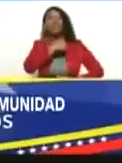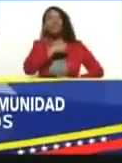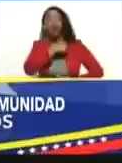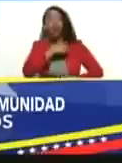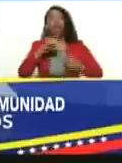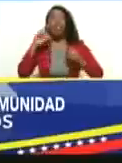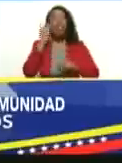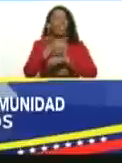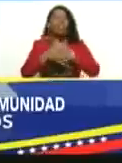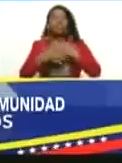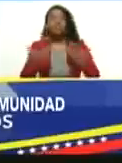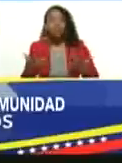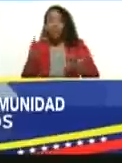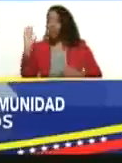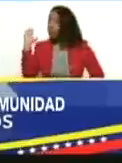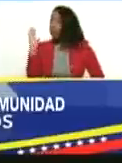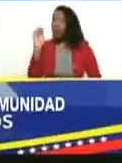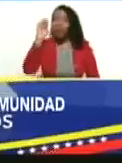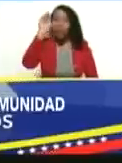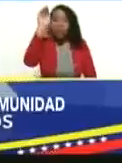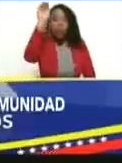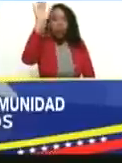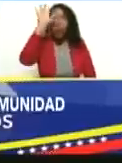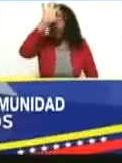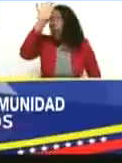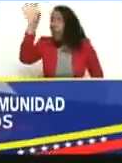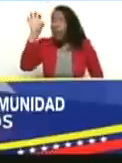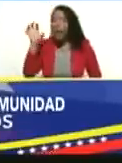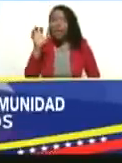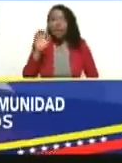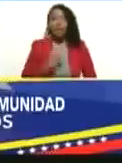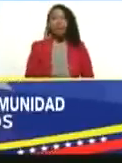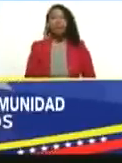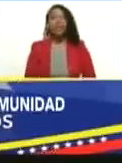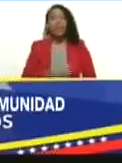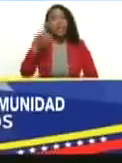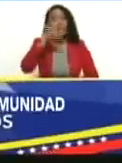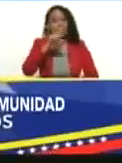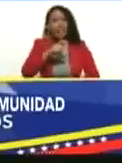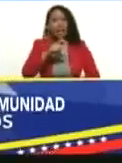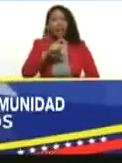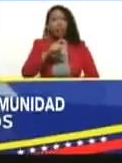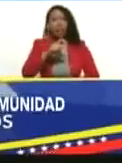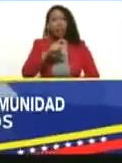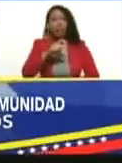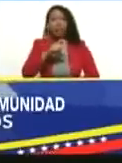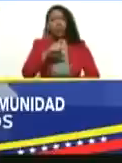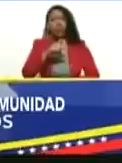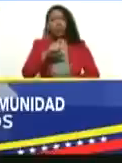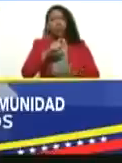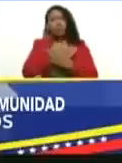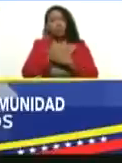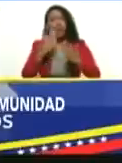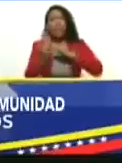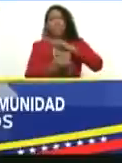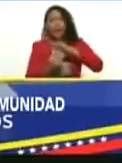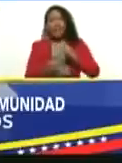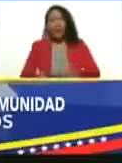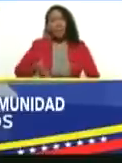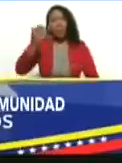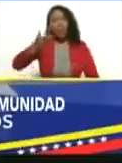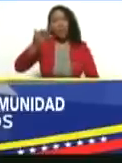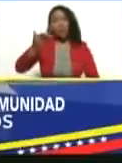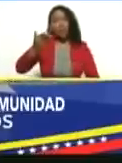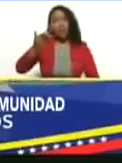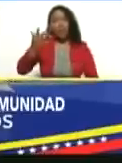lo que debe ser el devenir de nuestros países y la necesidad de ir echando sólidas bases en la